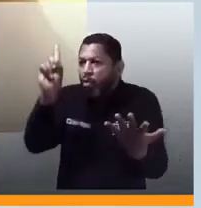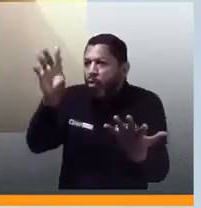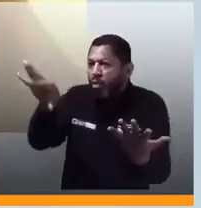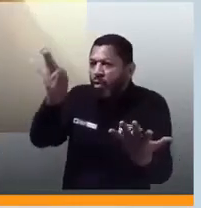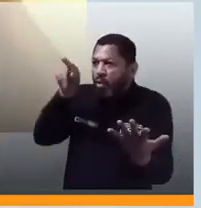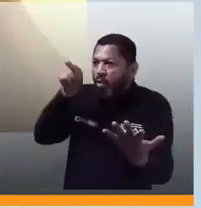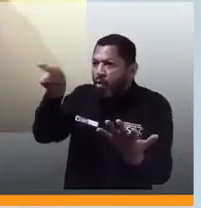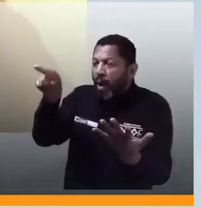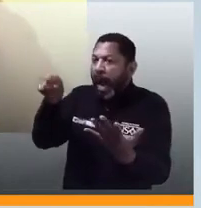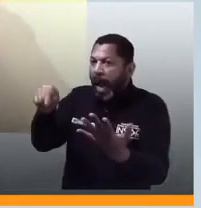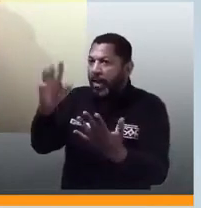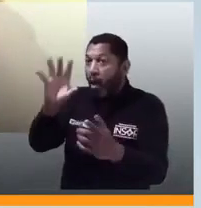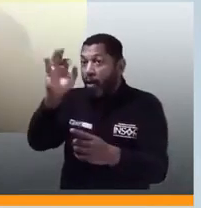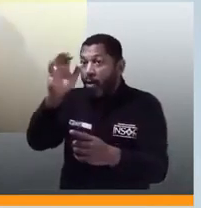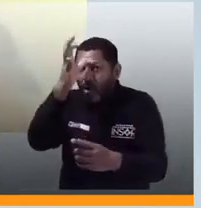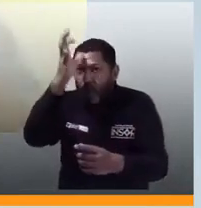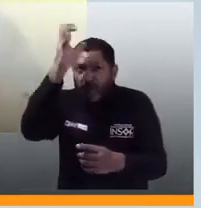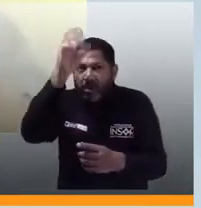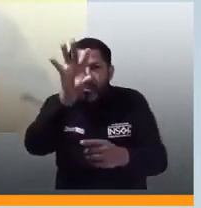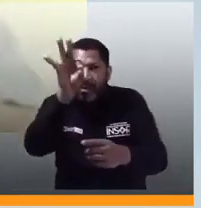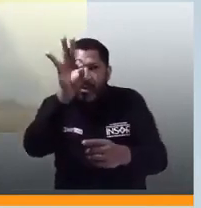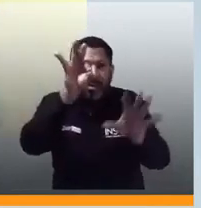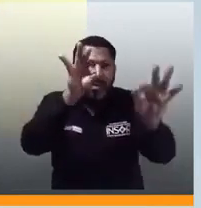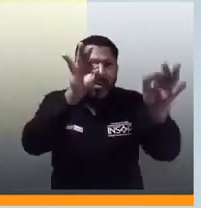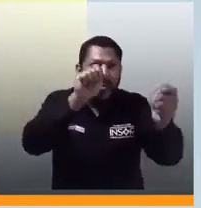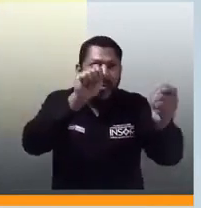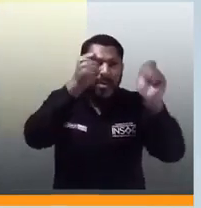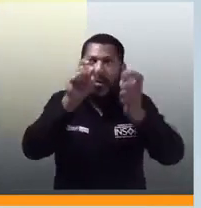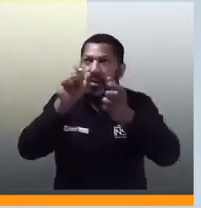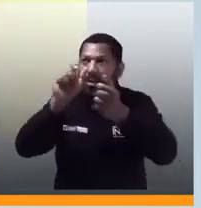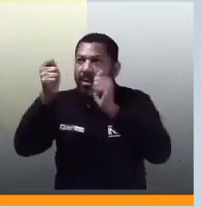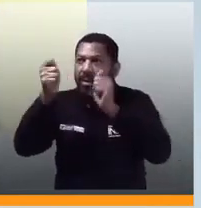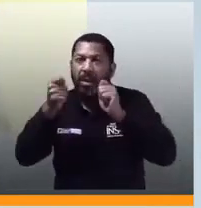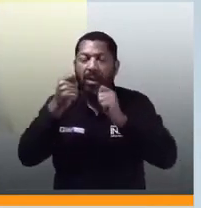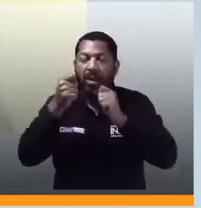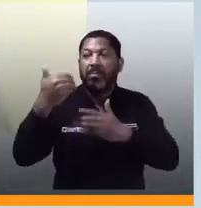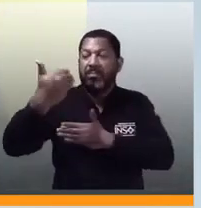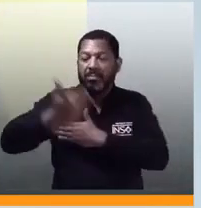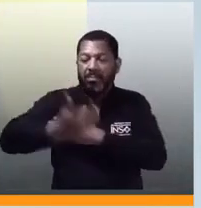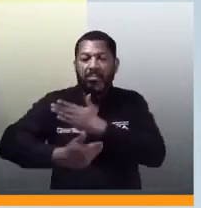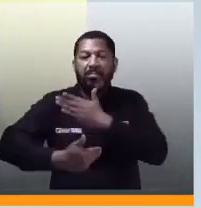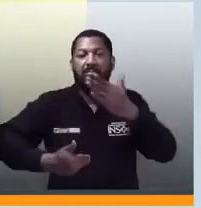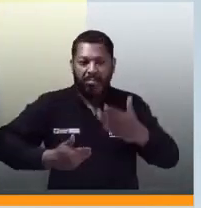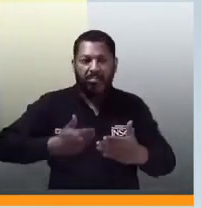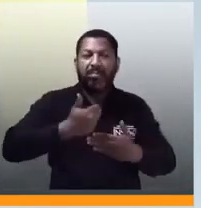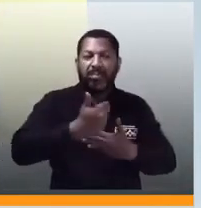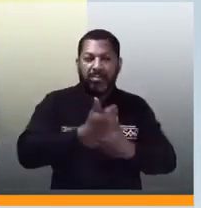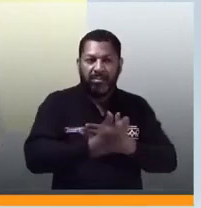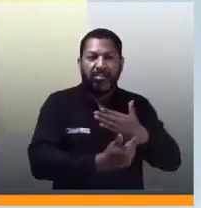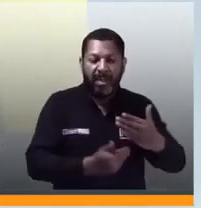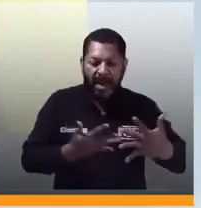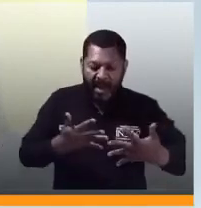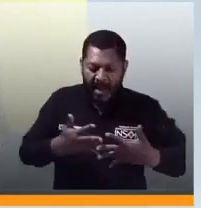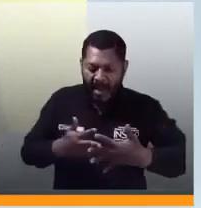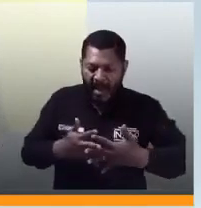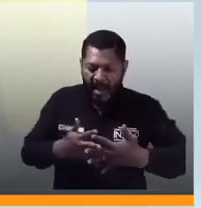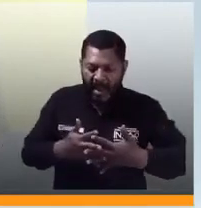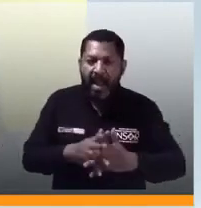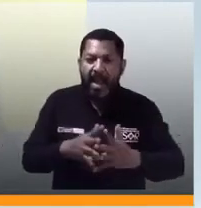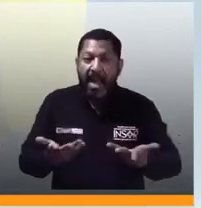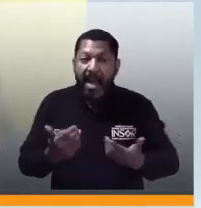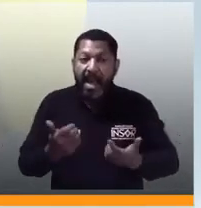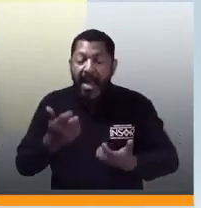unos grandes conceptos o grandes ideas, y la trabajen de manera diferente para que puedan ir evaluando